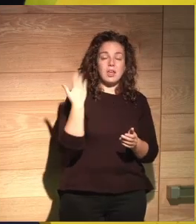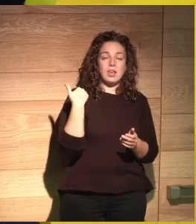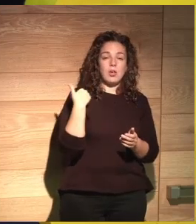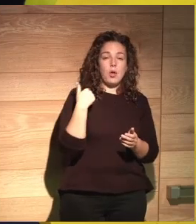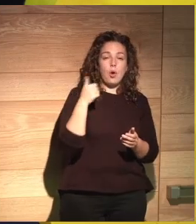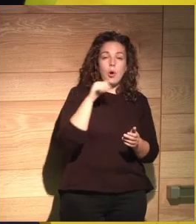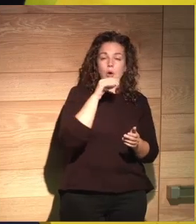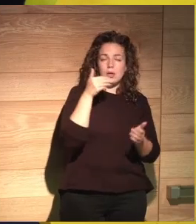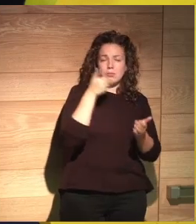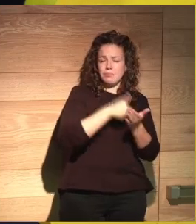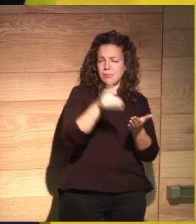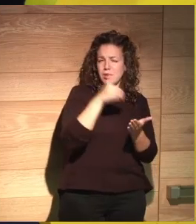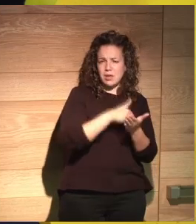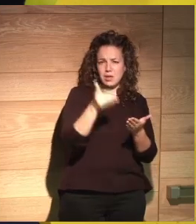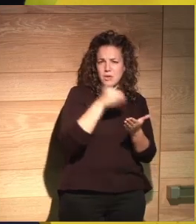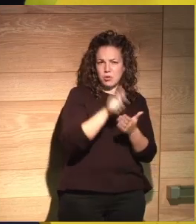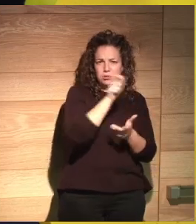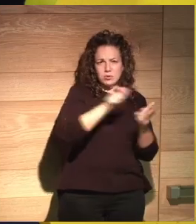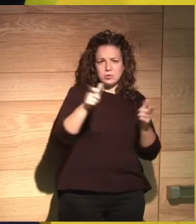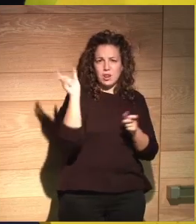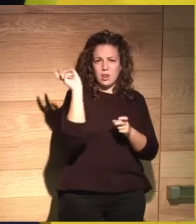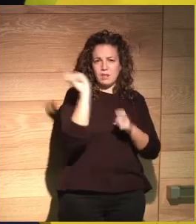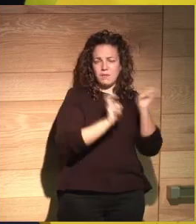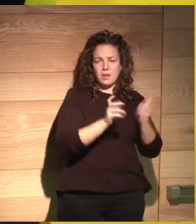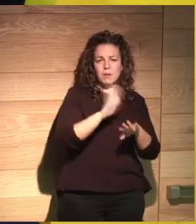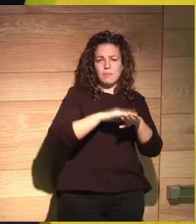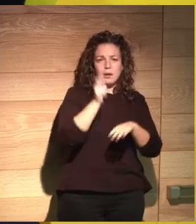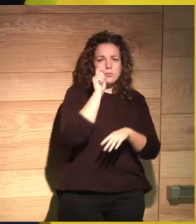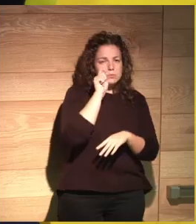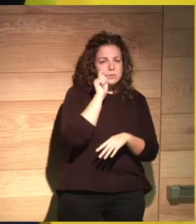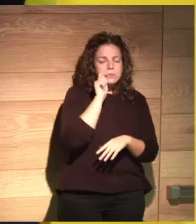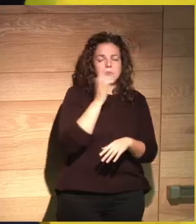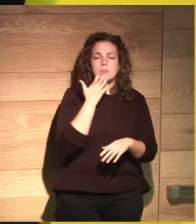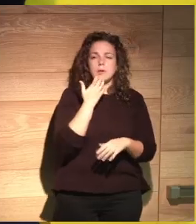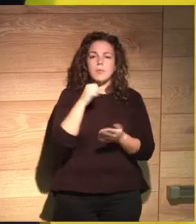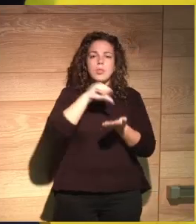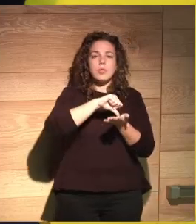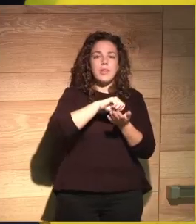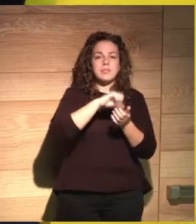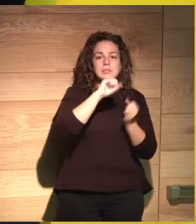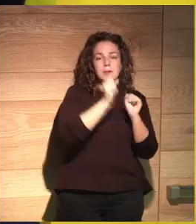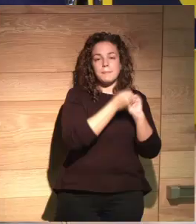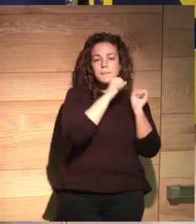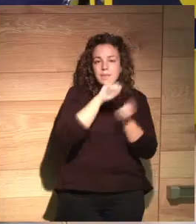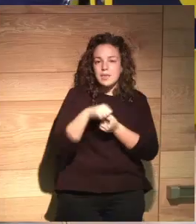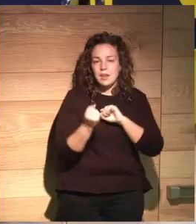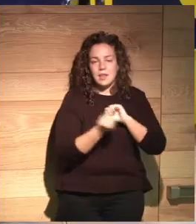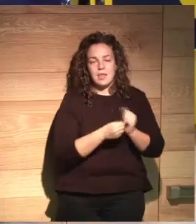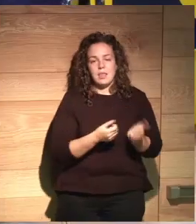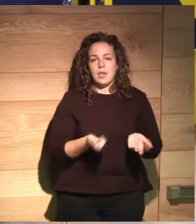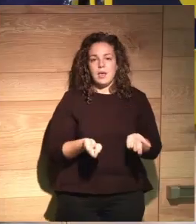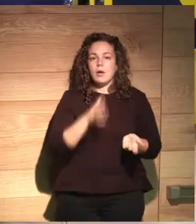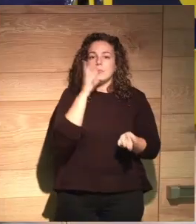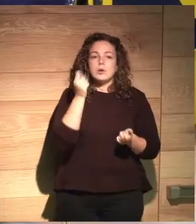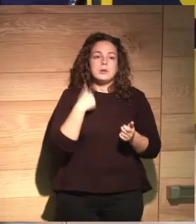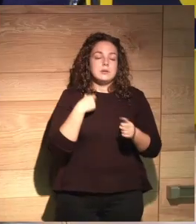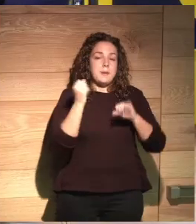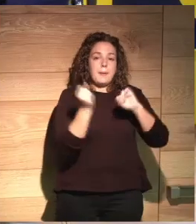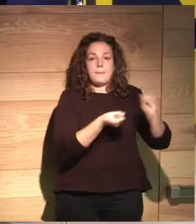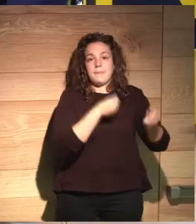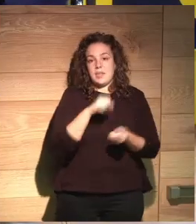miles de millones y lo que se pasa en ciudades como venecia en el tram claro es el cáncer es el carnaval